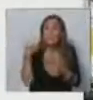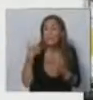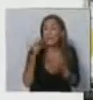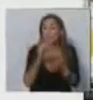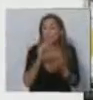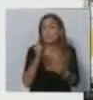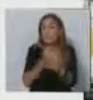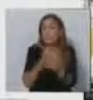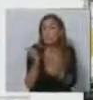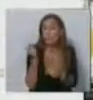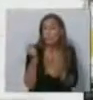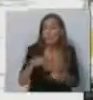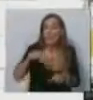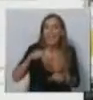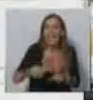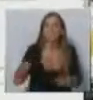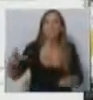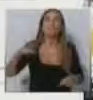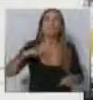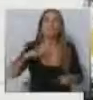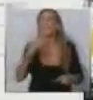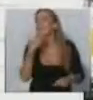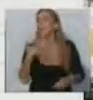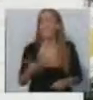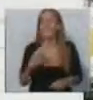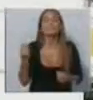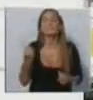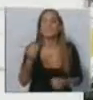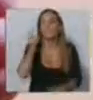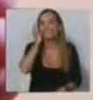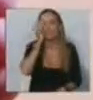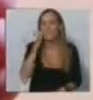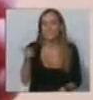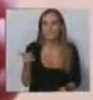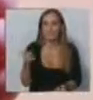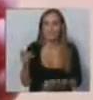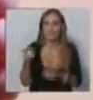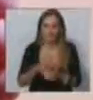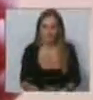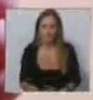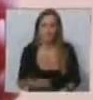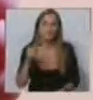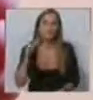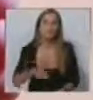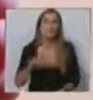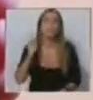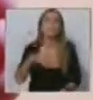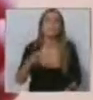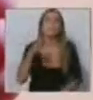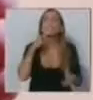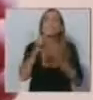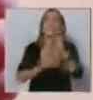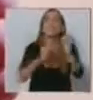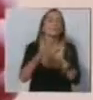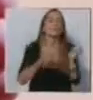menos de 30. ¡Qué bárbaro! 29, gracias a Wikipedia, que tiene de todo, ¿viste? Claro. Que me hubiera tenido que ir a buscar el tobo, no llegaba. Por suerte